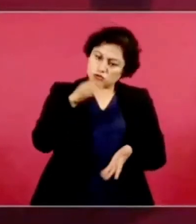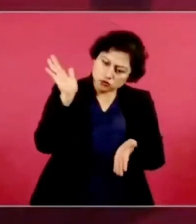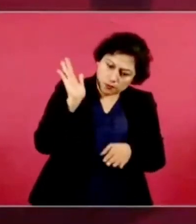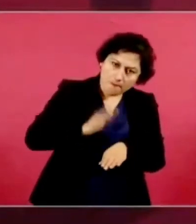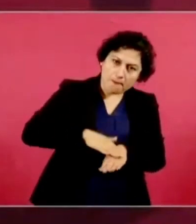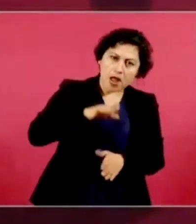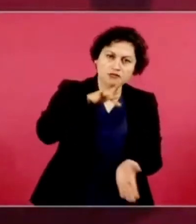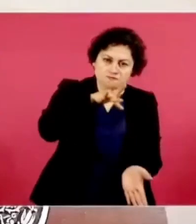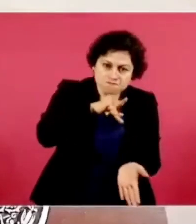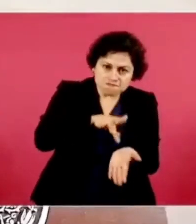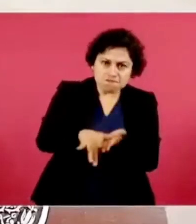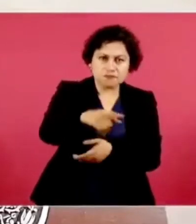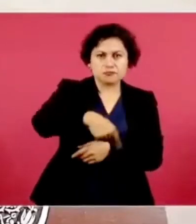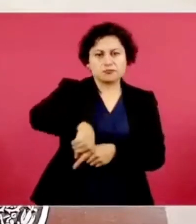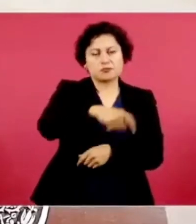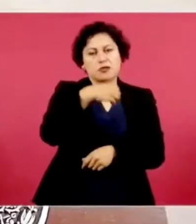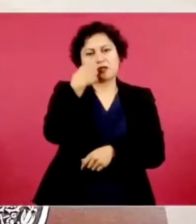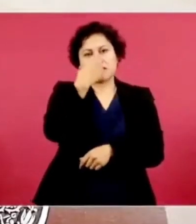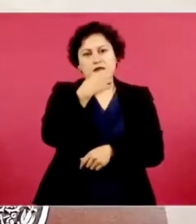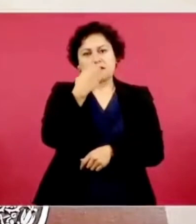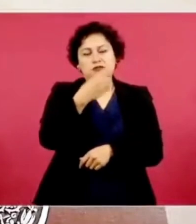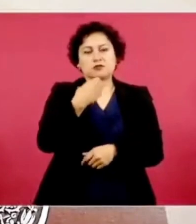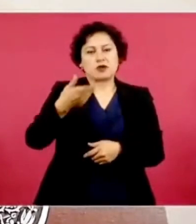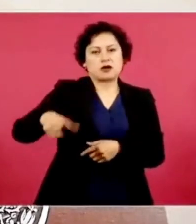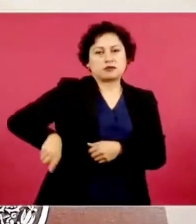es un privilegio.